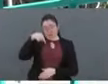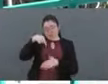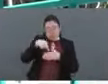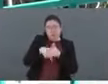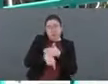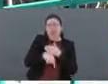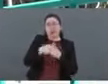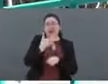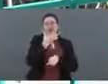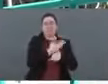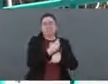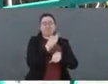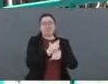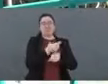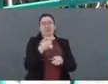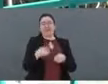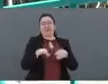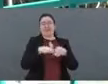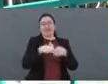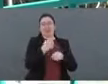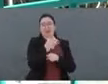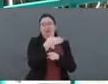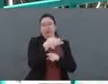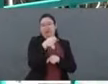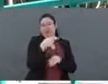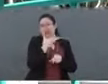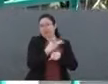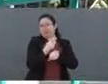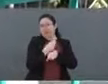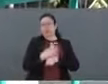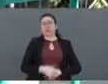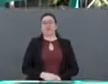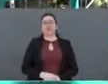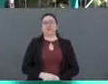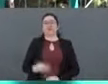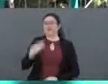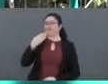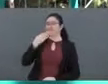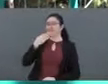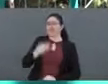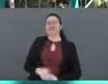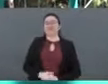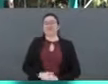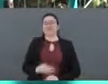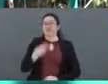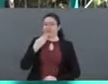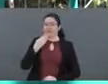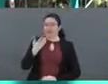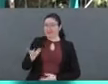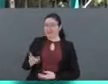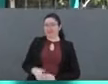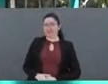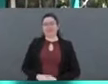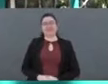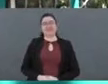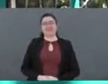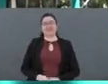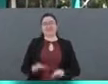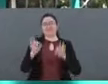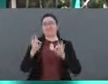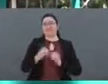Sí. a esa zona. Esa entra este año. Sí, porque es el límite. Muy bien, muy bien. Cara con cara con Iztapalapa.